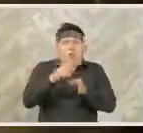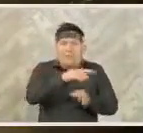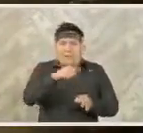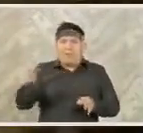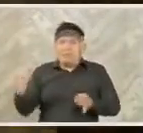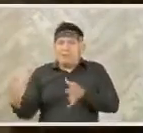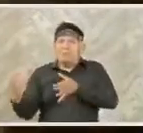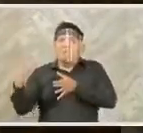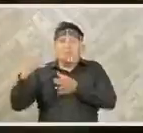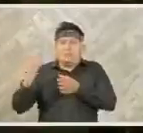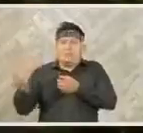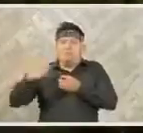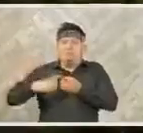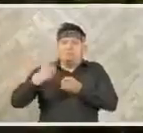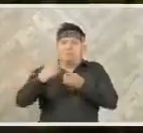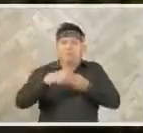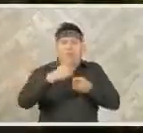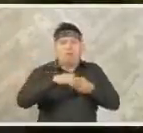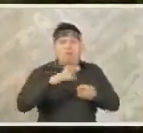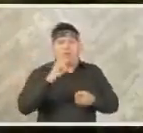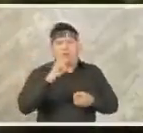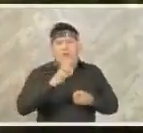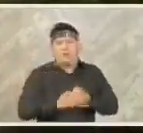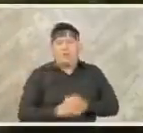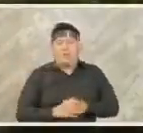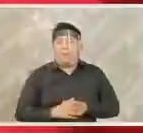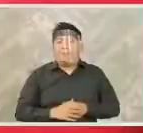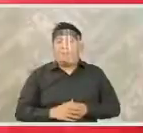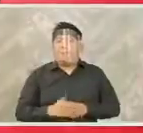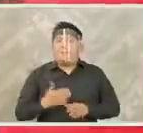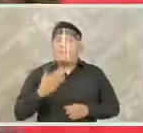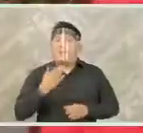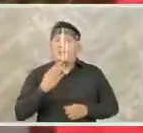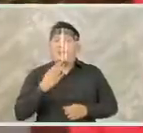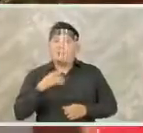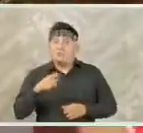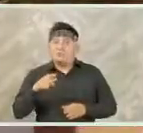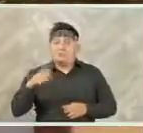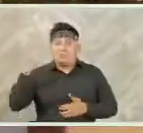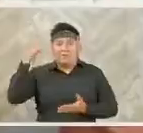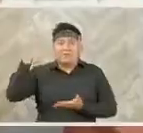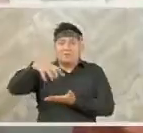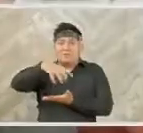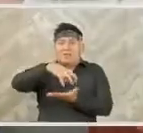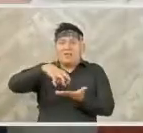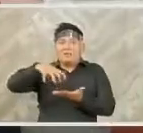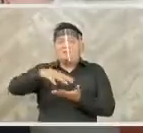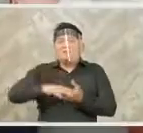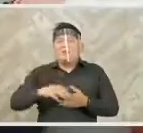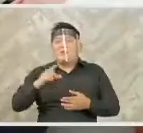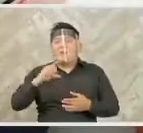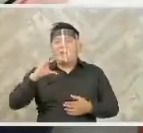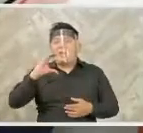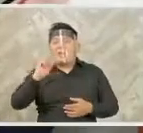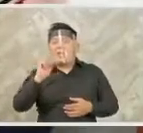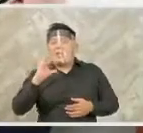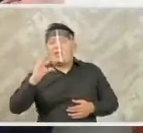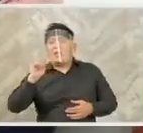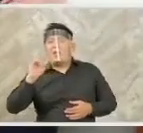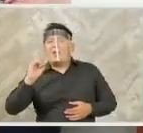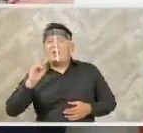por poner dos ejemplos, el cacao que se siembra en Santander, muy cerca de acá, produce hasta 1.500 kilos por